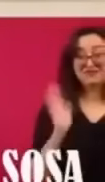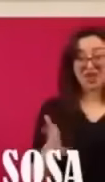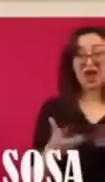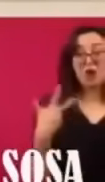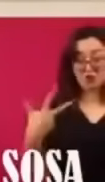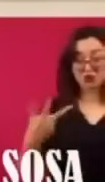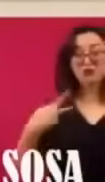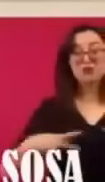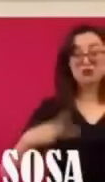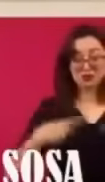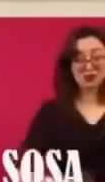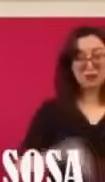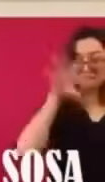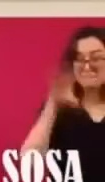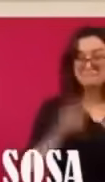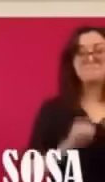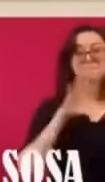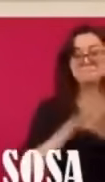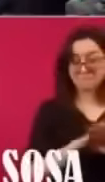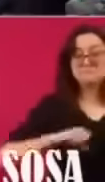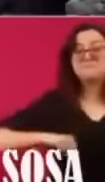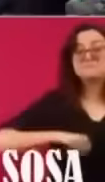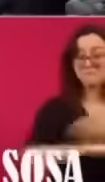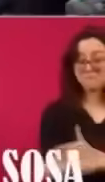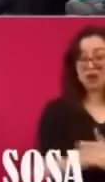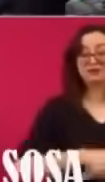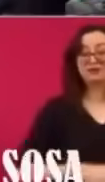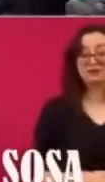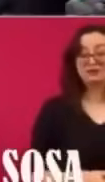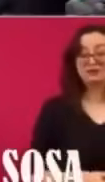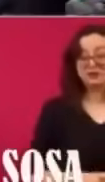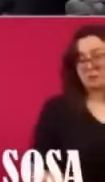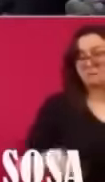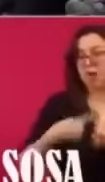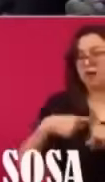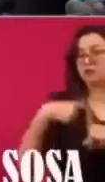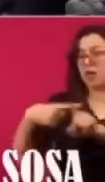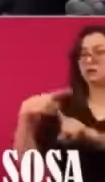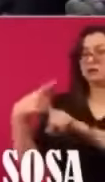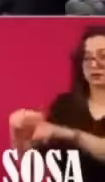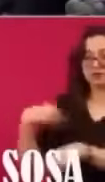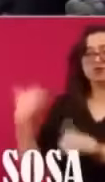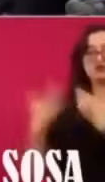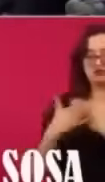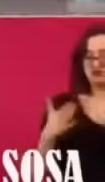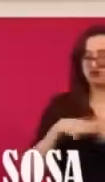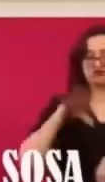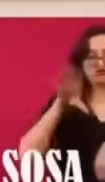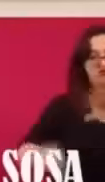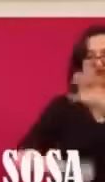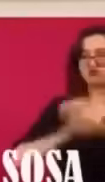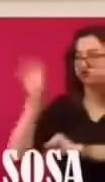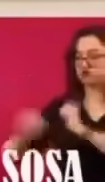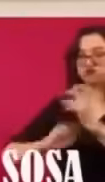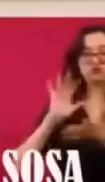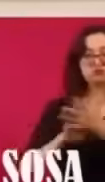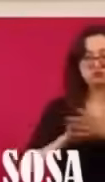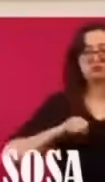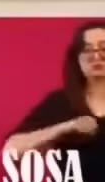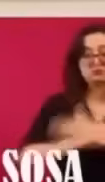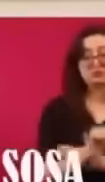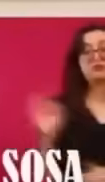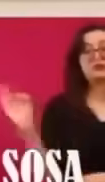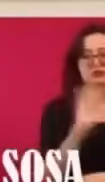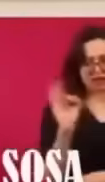detenidos y hay otras órdenes de aprehensión. Y es lo mismo, no hay